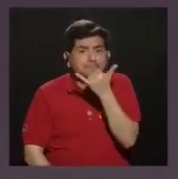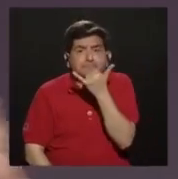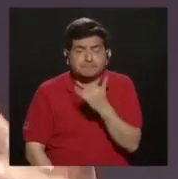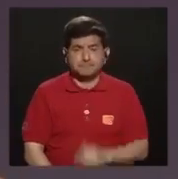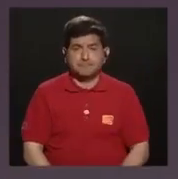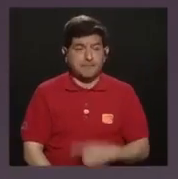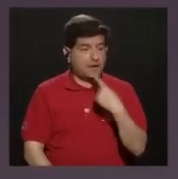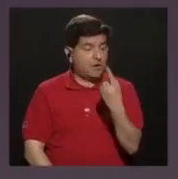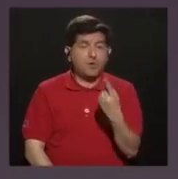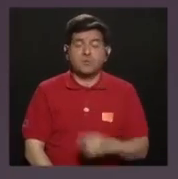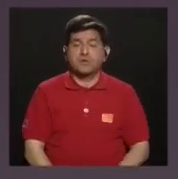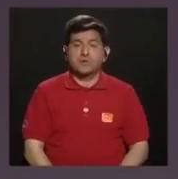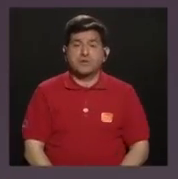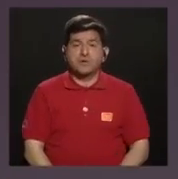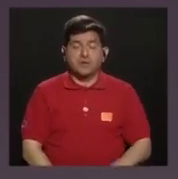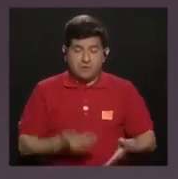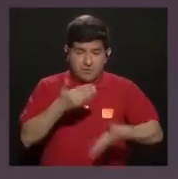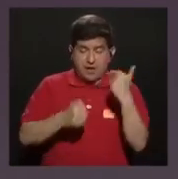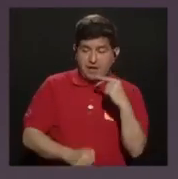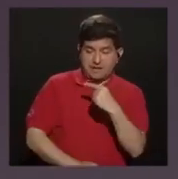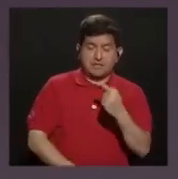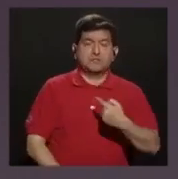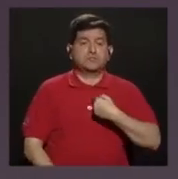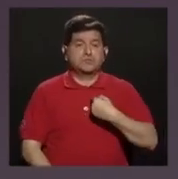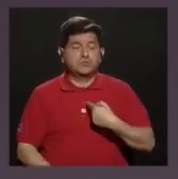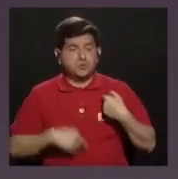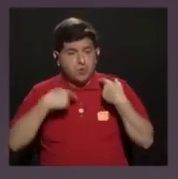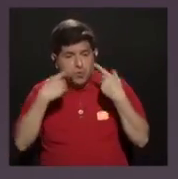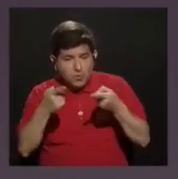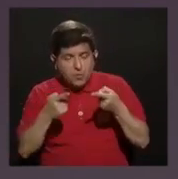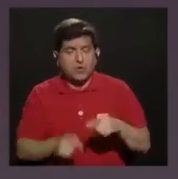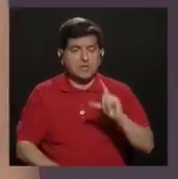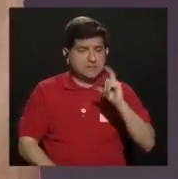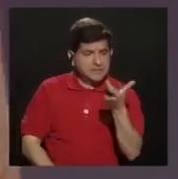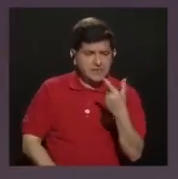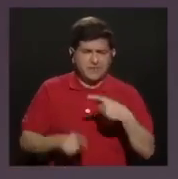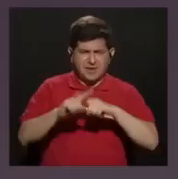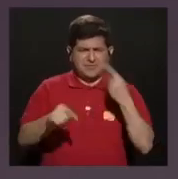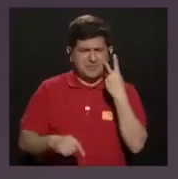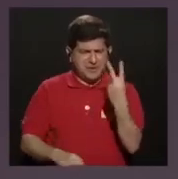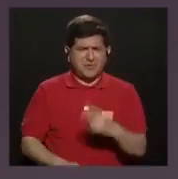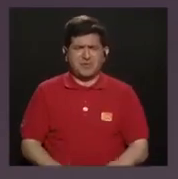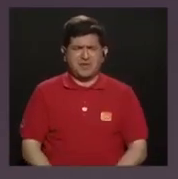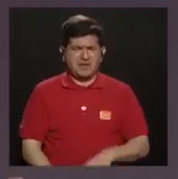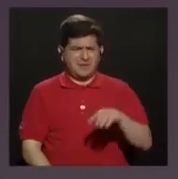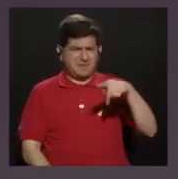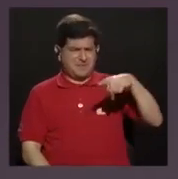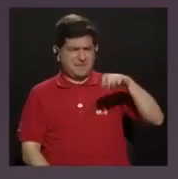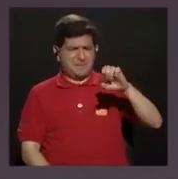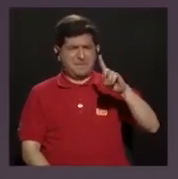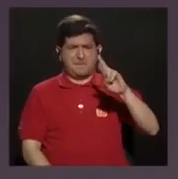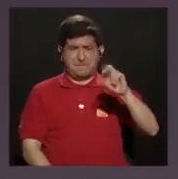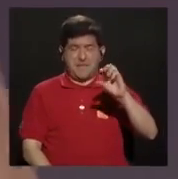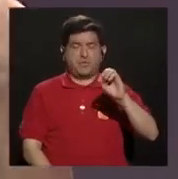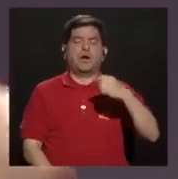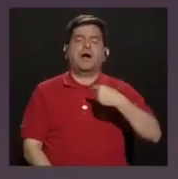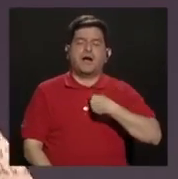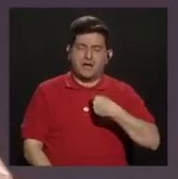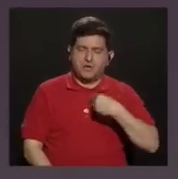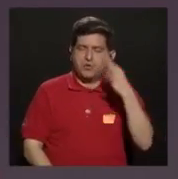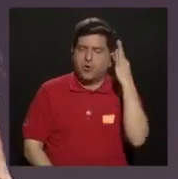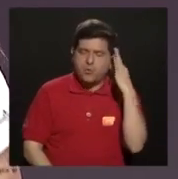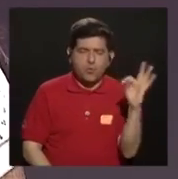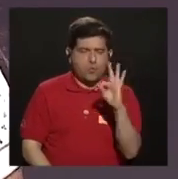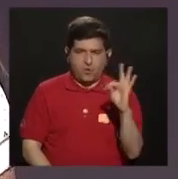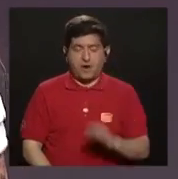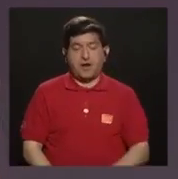como decía Jimena, cuando yo voy a una institución, yo presento mi cédula, bueno, Dayana, pero ellos ven arriba a Pedro, entonces yo le explico, mira, bueno, soy una mujer trans, por lo tanto el registro